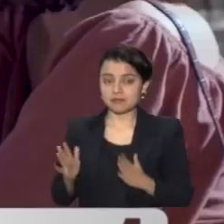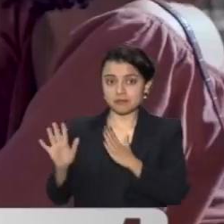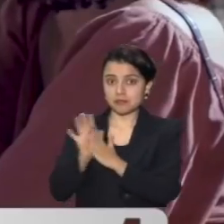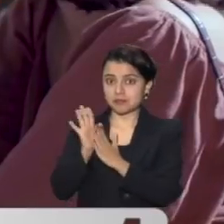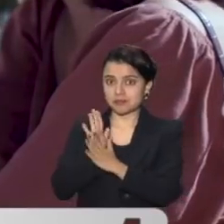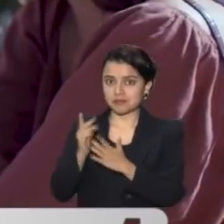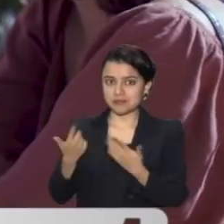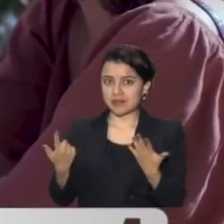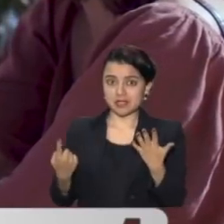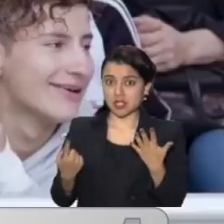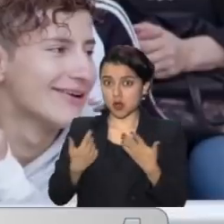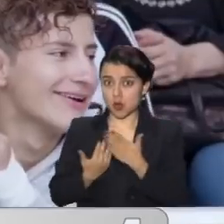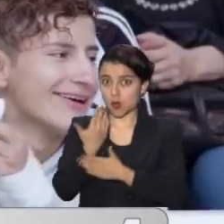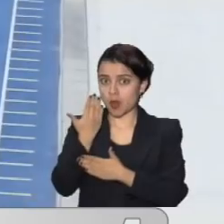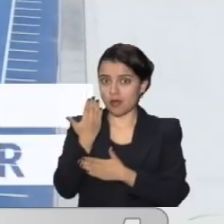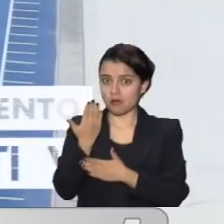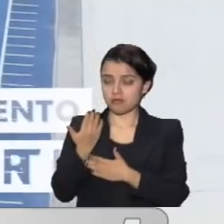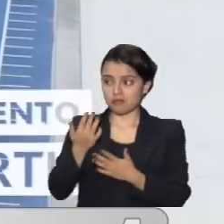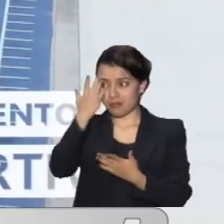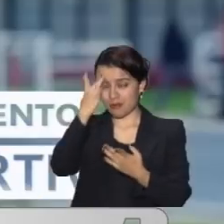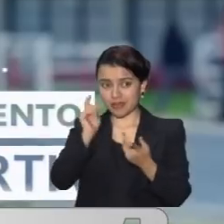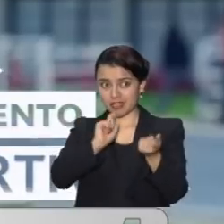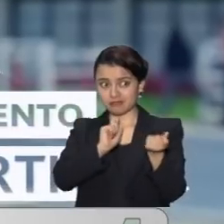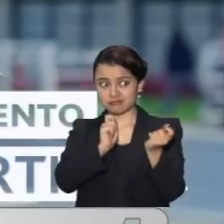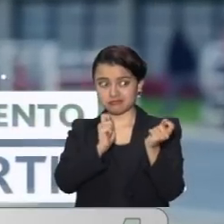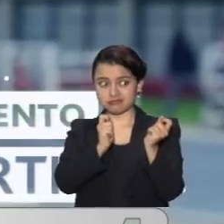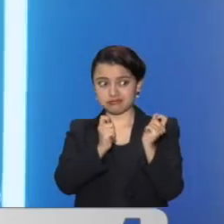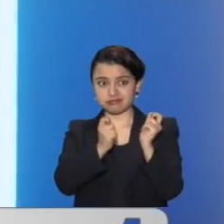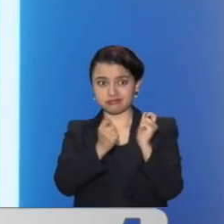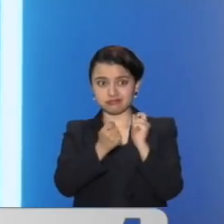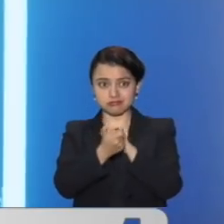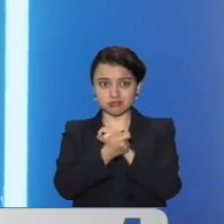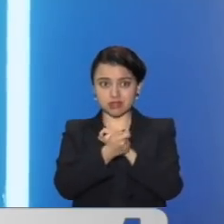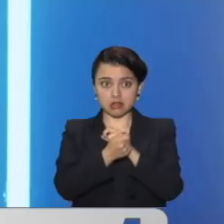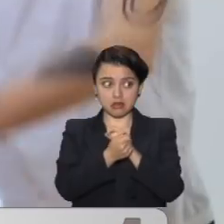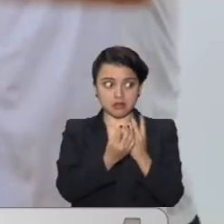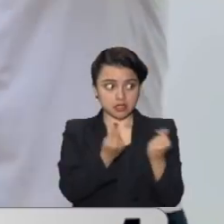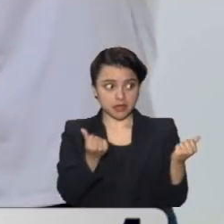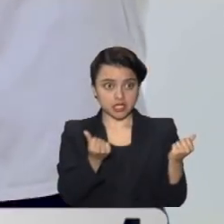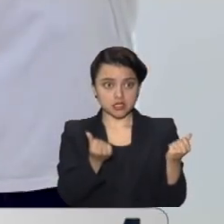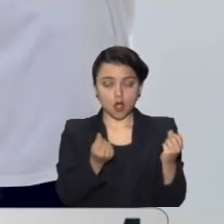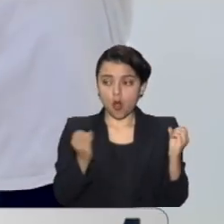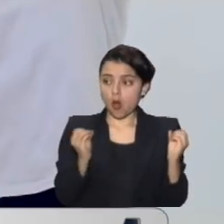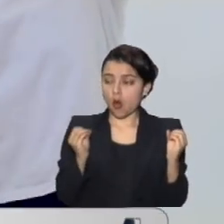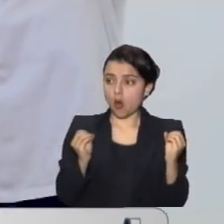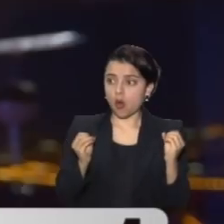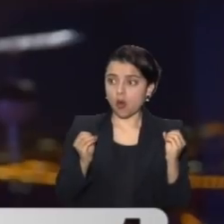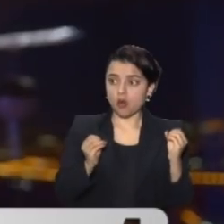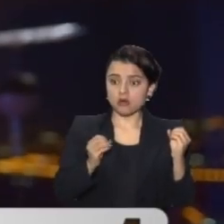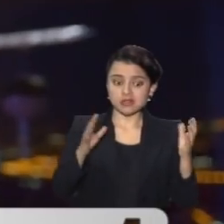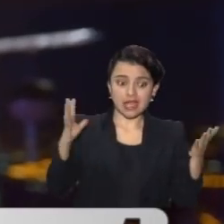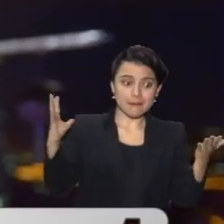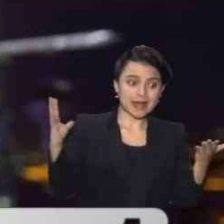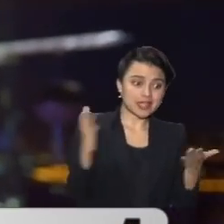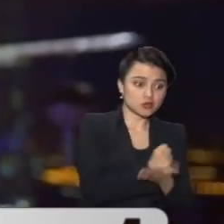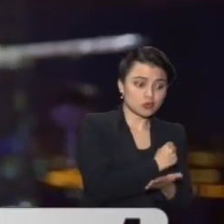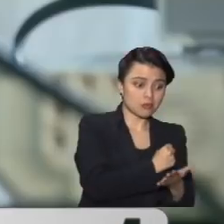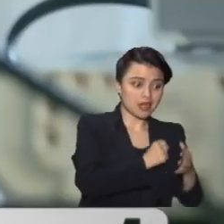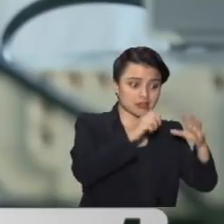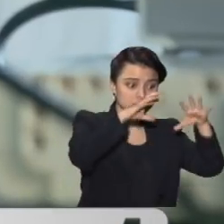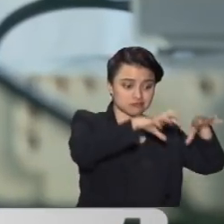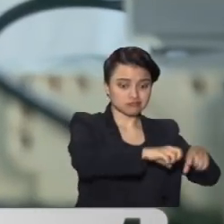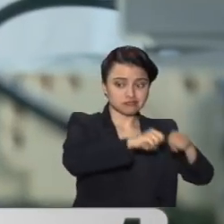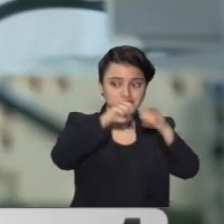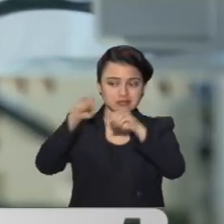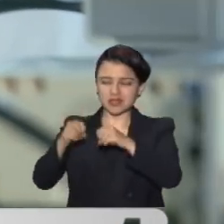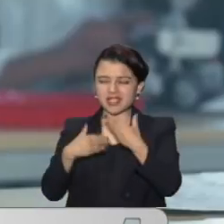ser la novedad. El Estadio El Campín, lo que hoy conocemos como El Campín, desaparece. ¿Qué va a pasar en ese punto? ¿Cómo se ejecutará la construcción?